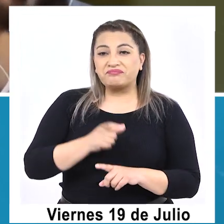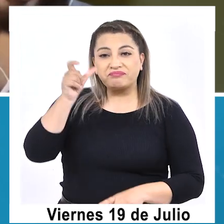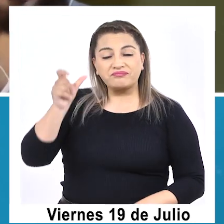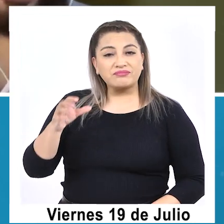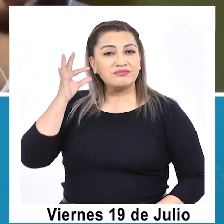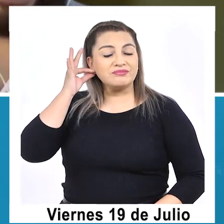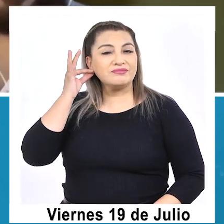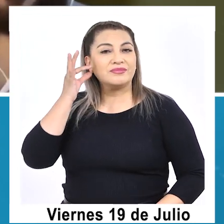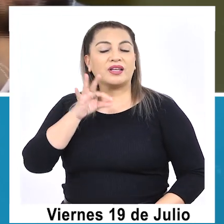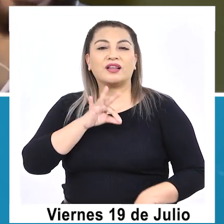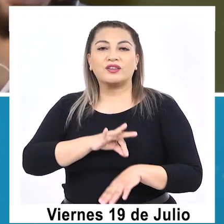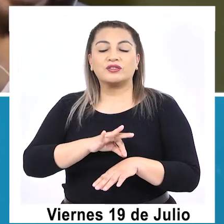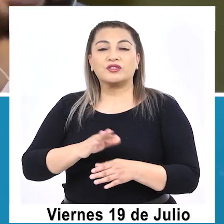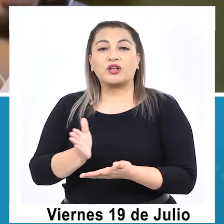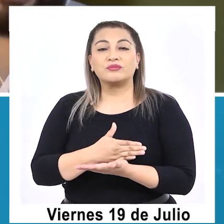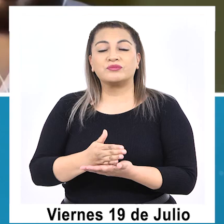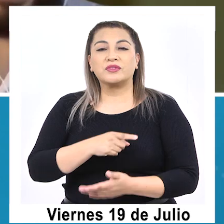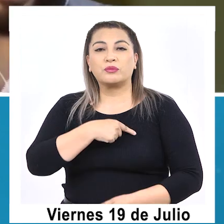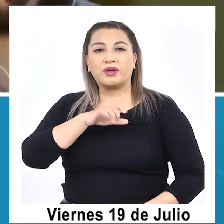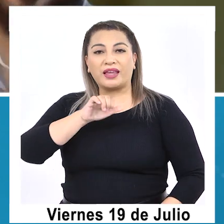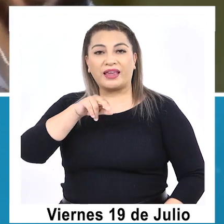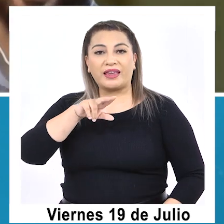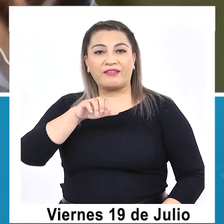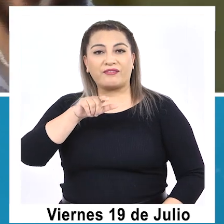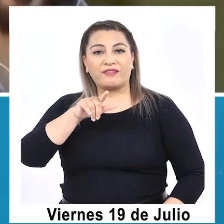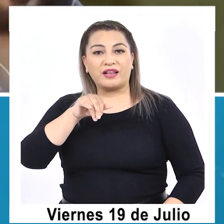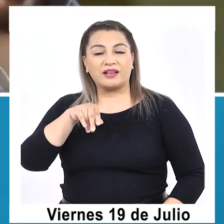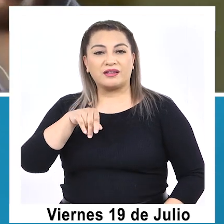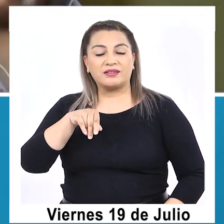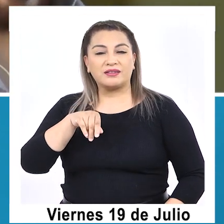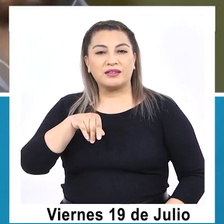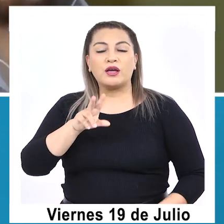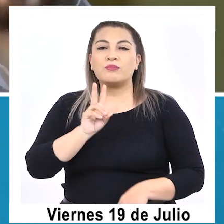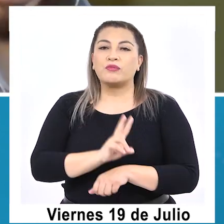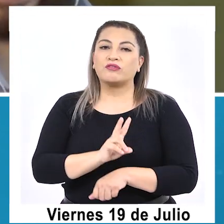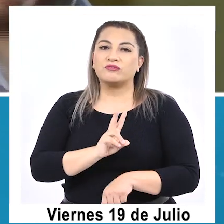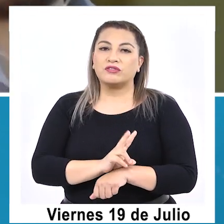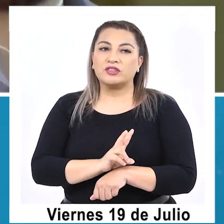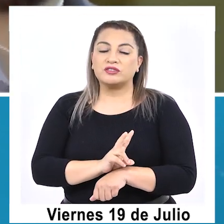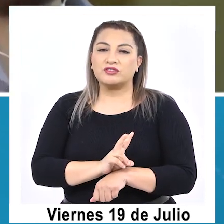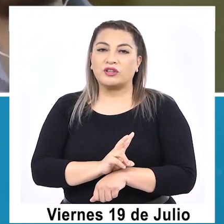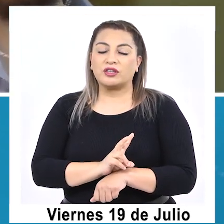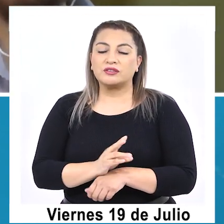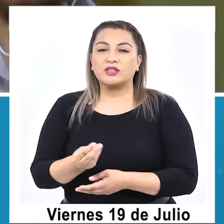estuvimos con la nutricionista Evelyn Sánchez, quien también es académica de nutrición y